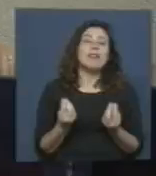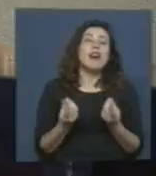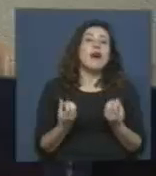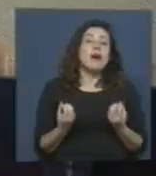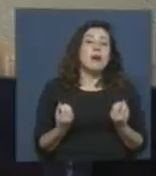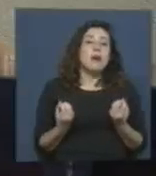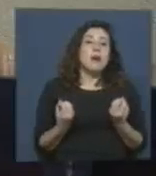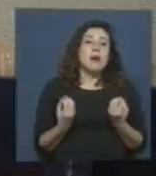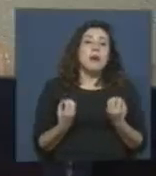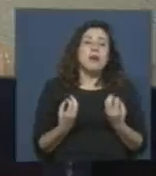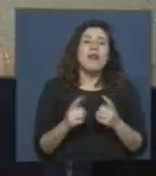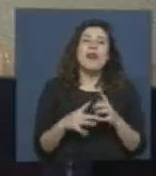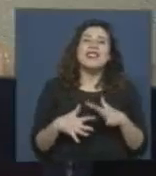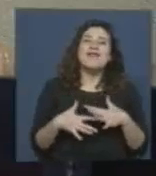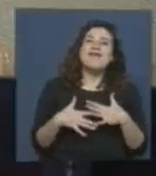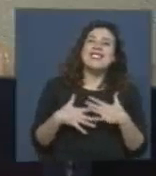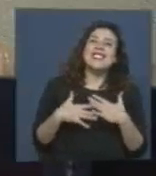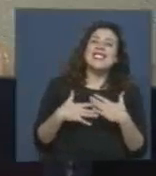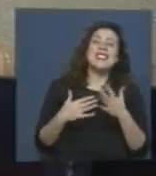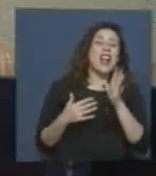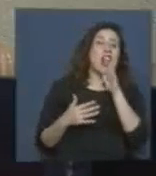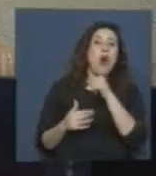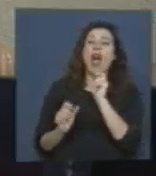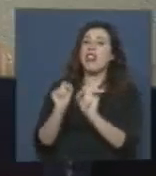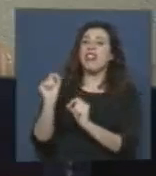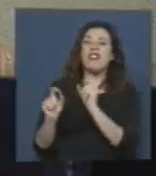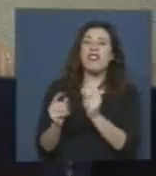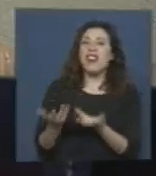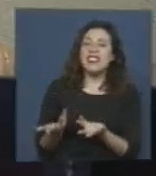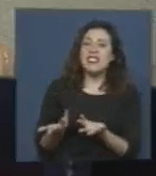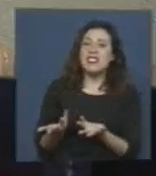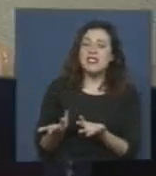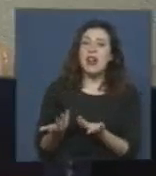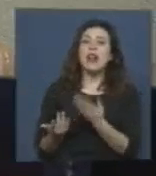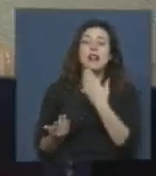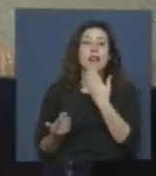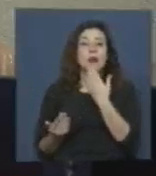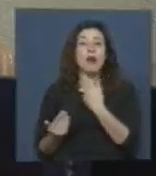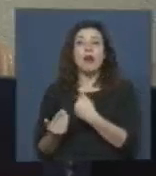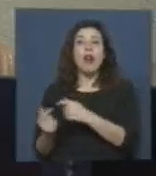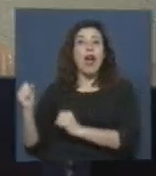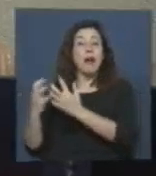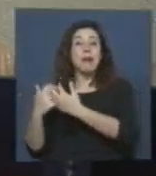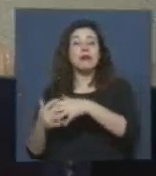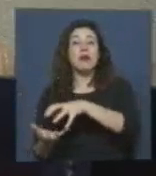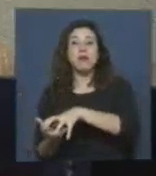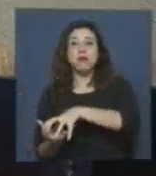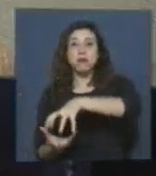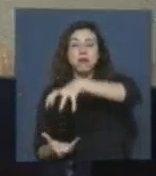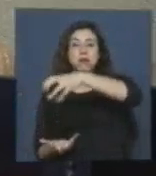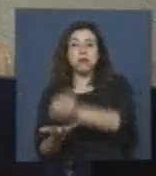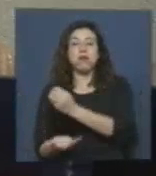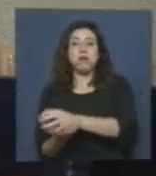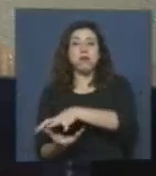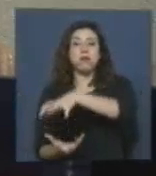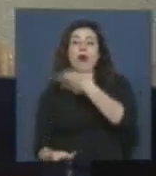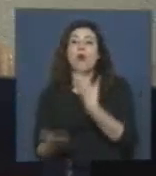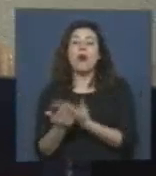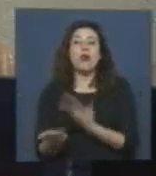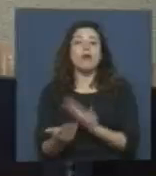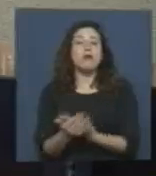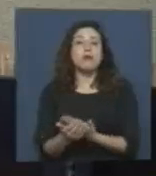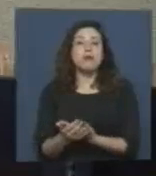genera una sensación de indefensión y al mismo tiempo enriquecimiento para quienes utilizan malas artes al